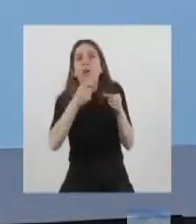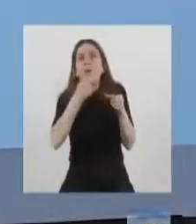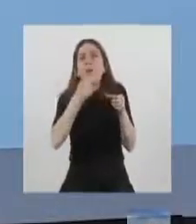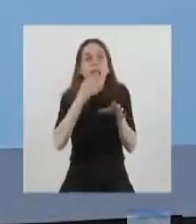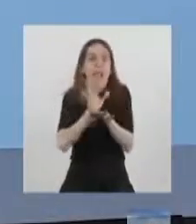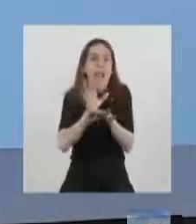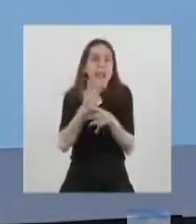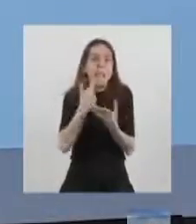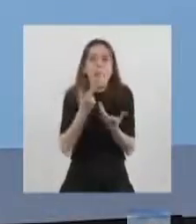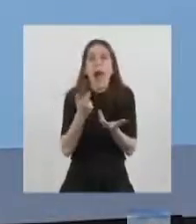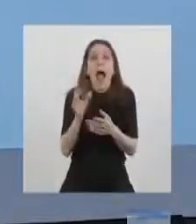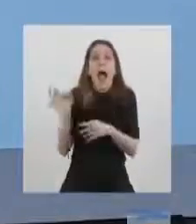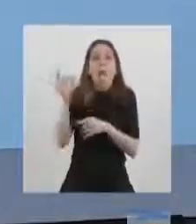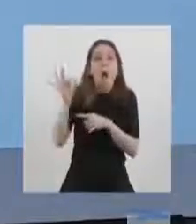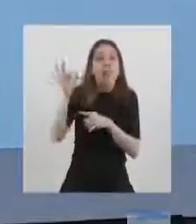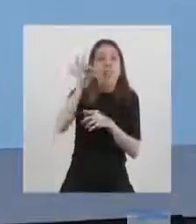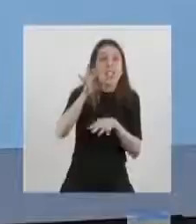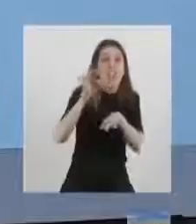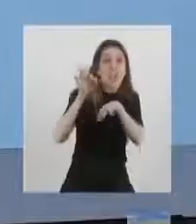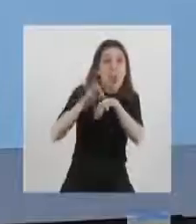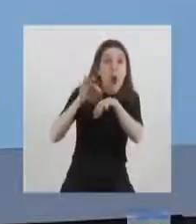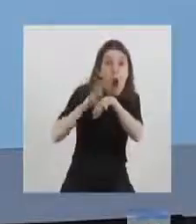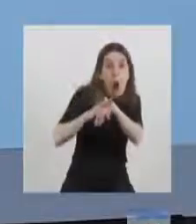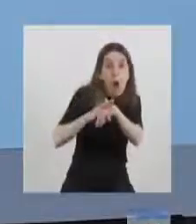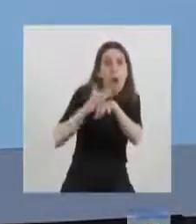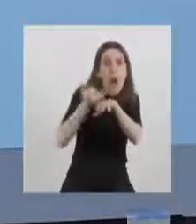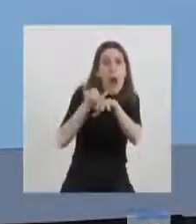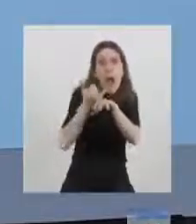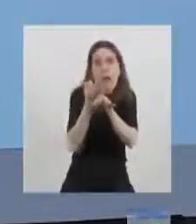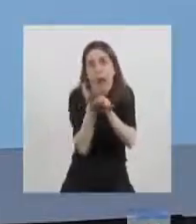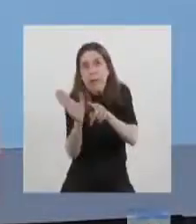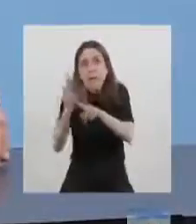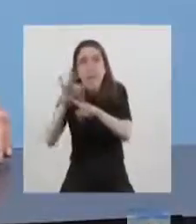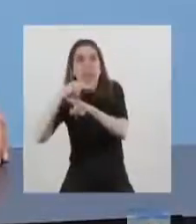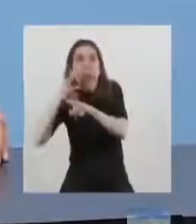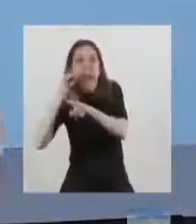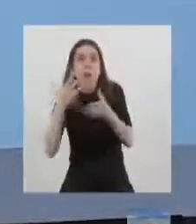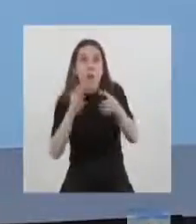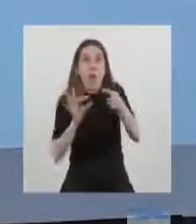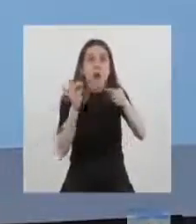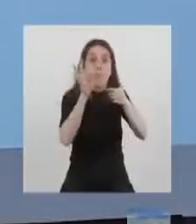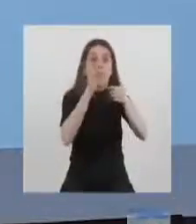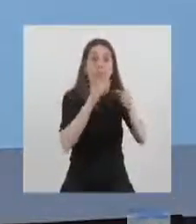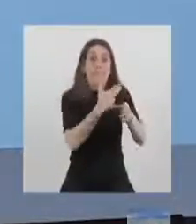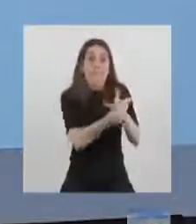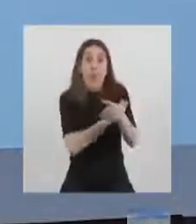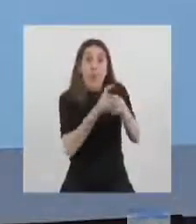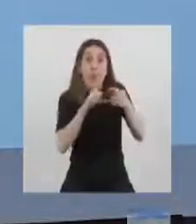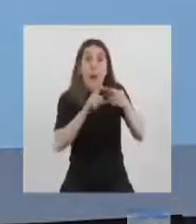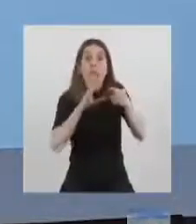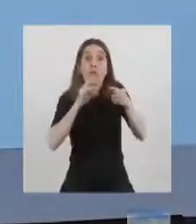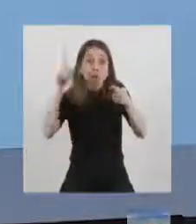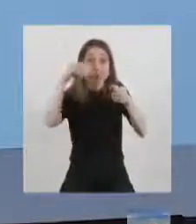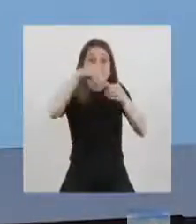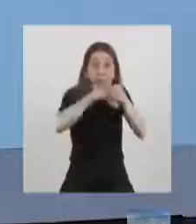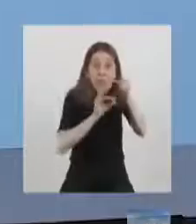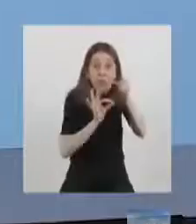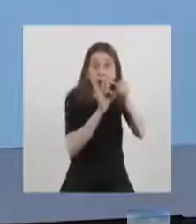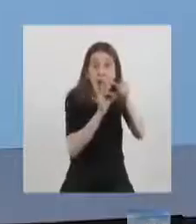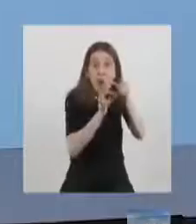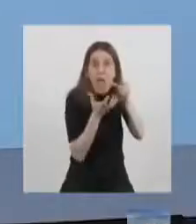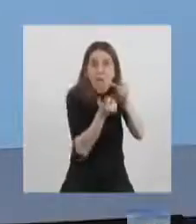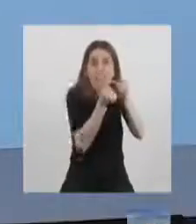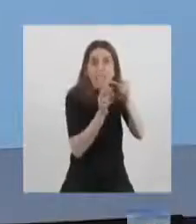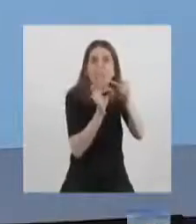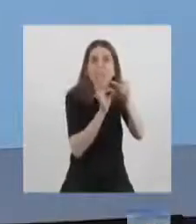el dengue este virus transporta la proteína que genera el anticuerpo ese vector en la vacuna rusa es de un virus